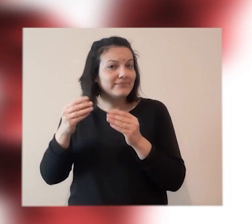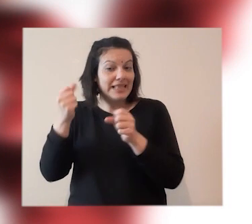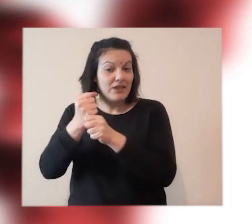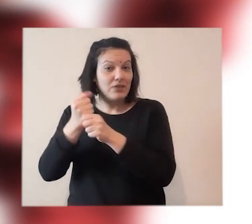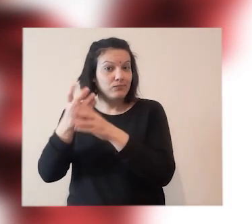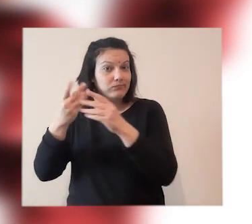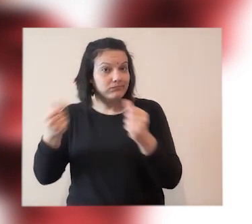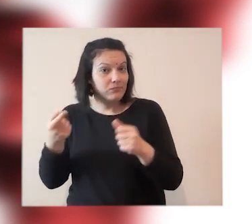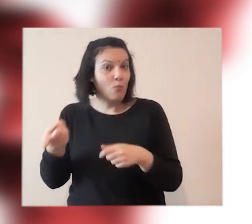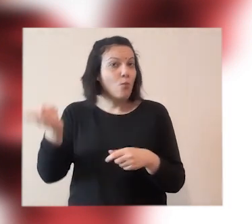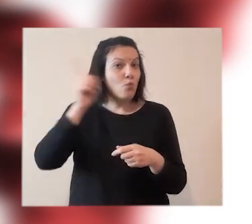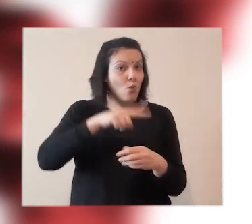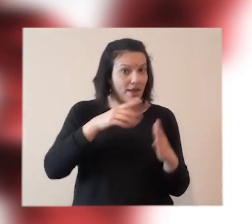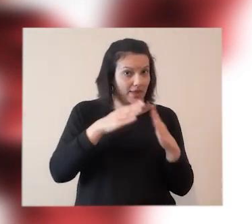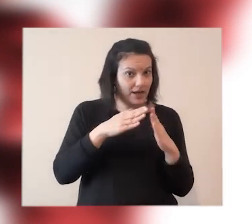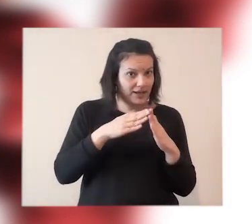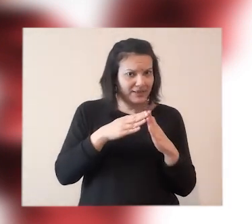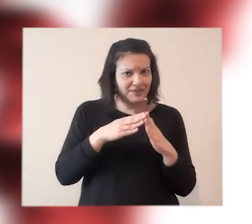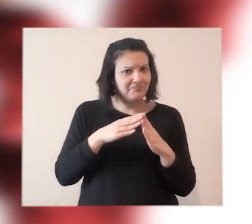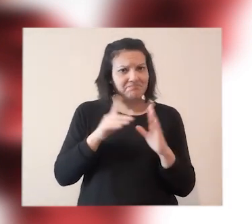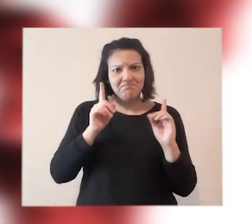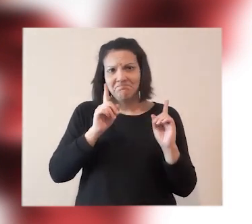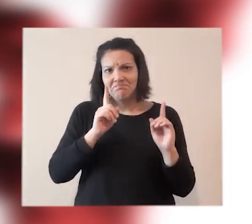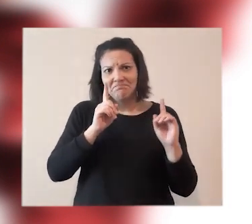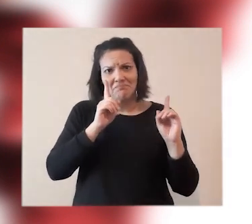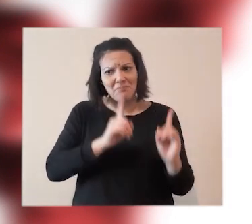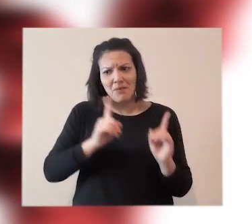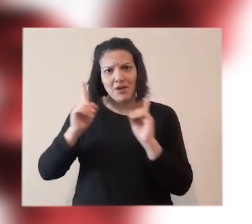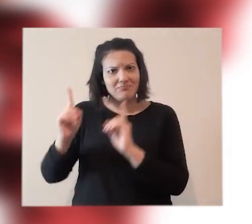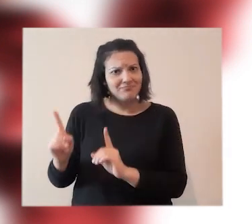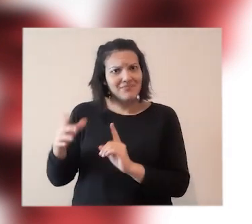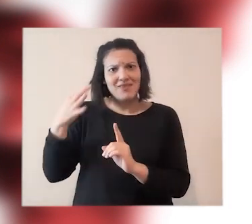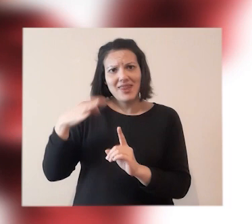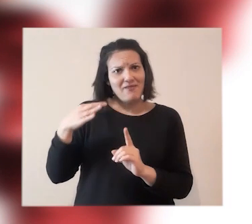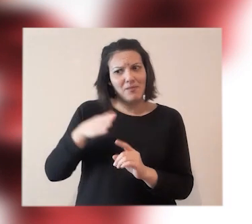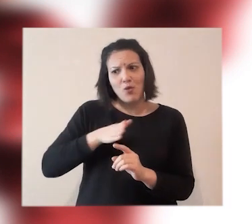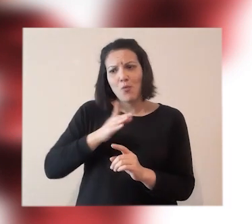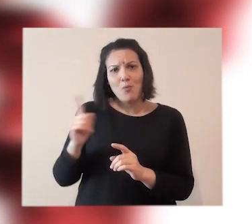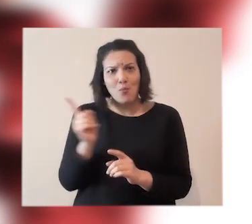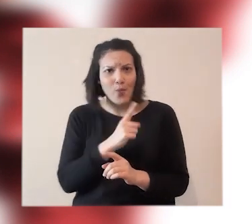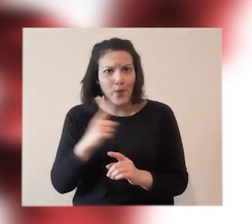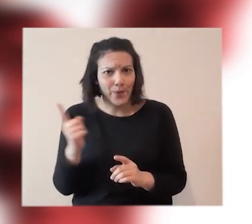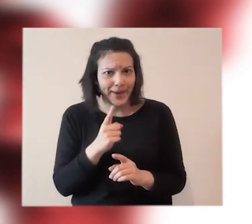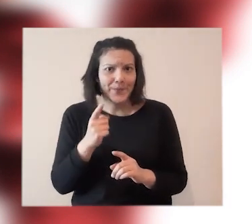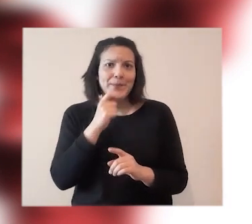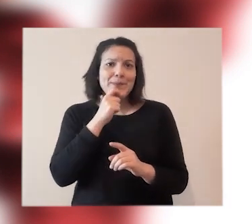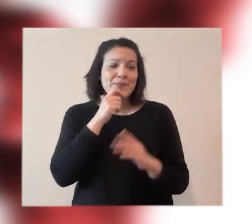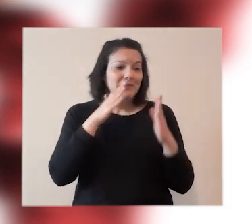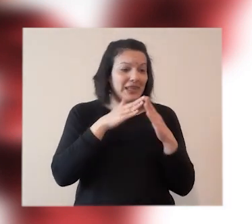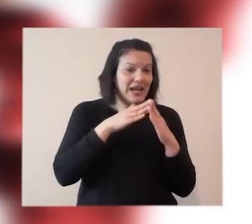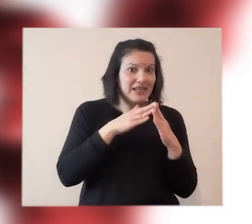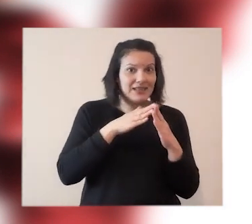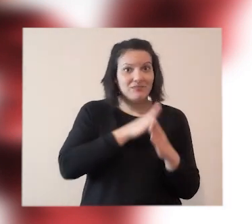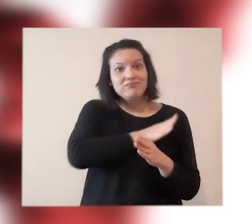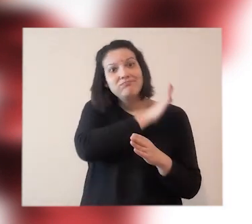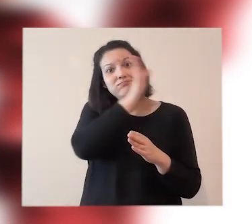que básicamente van a ser las mismas que las que tenemos que tener cuando nos desplazamos, es decir, cuando salimos de nuestras casas